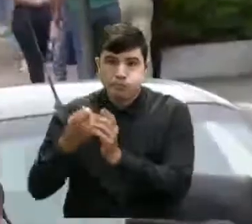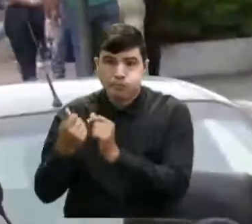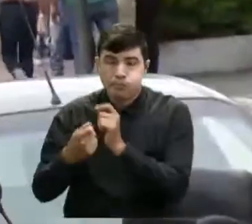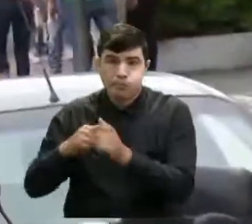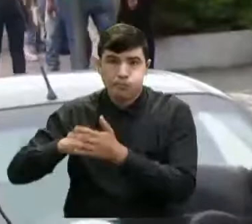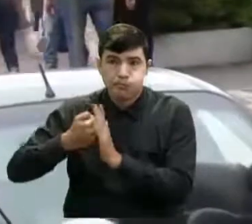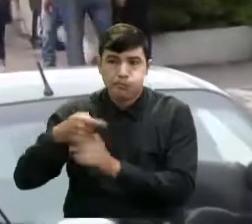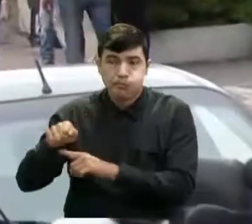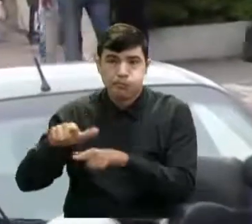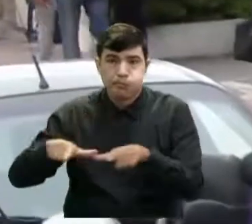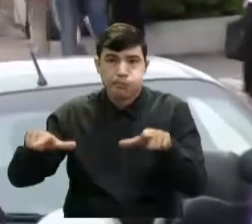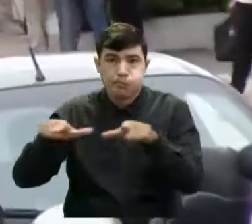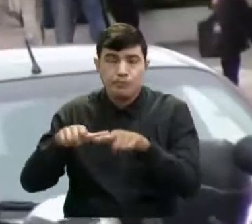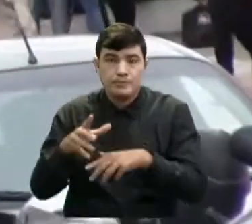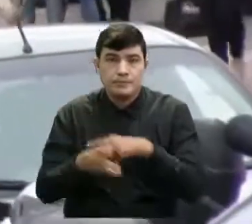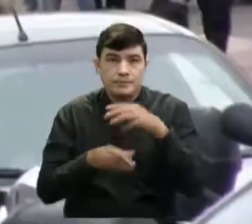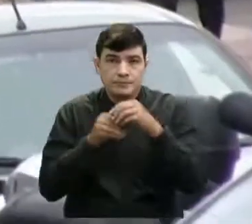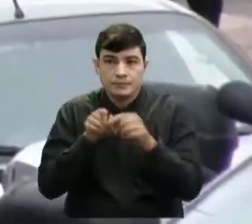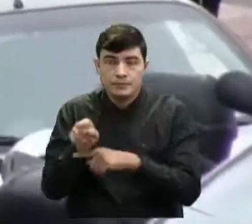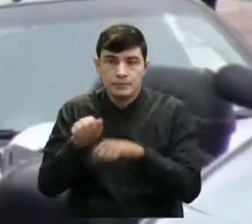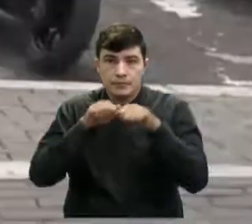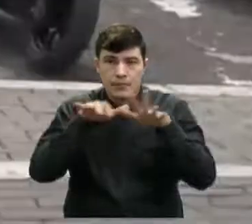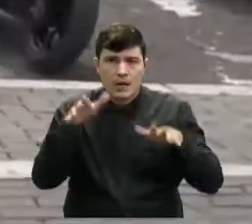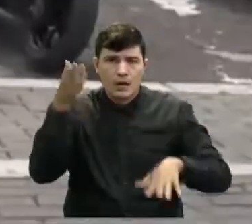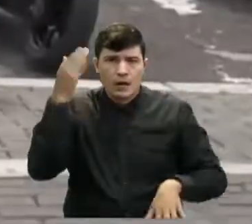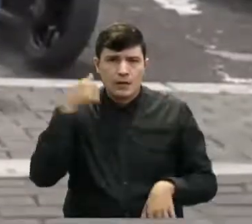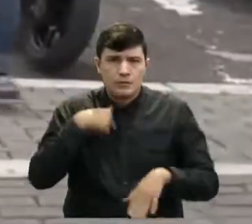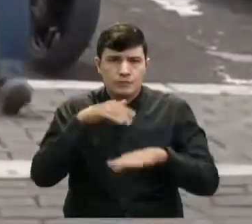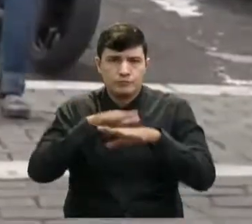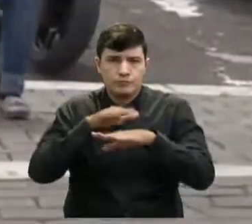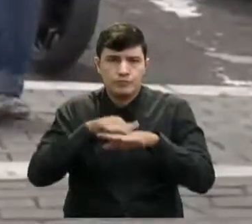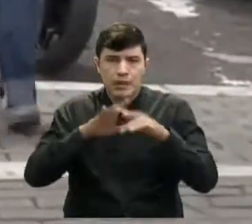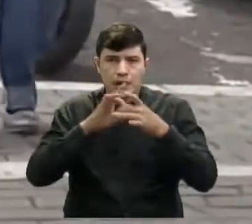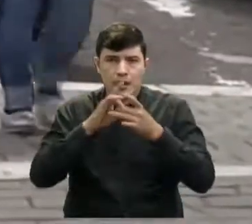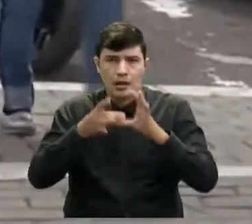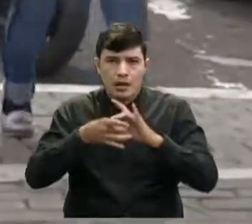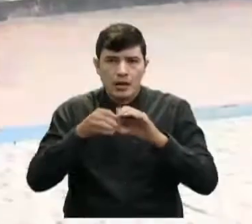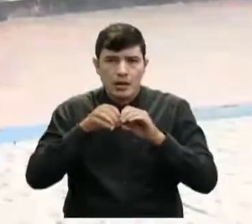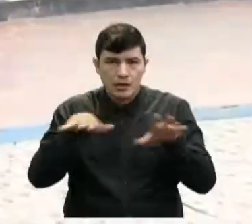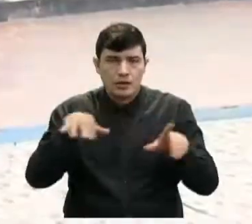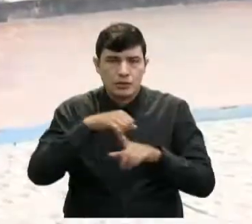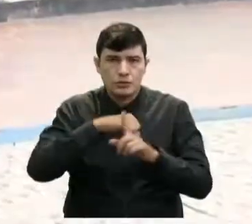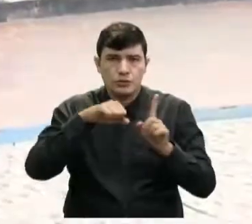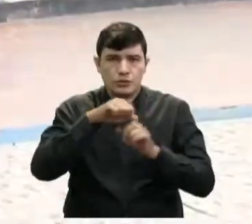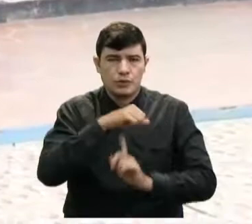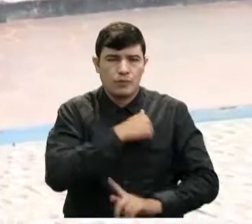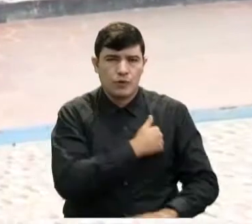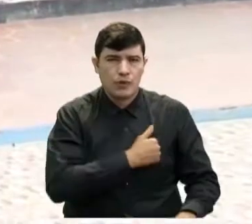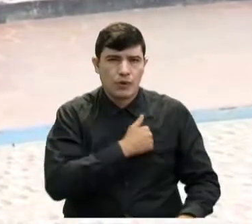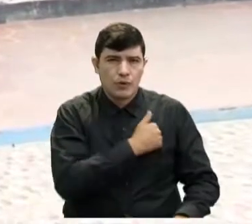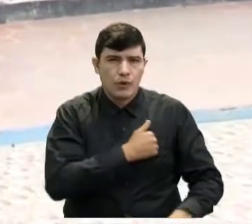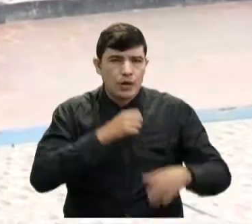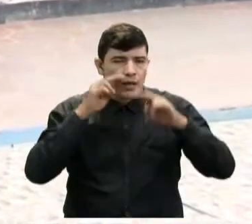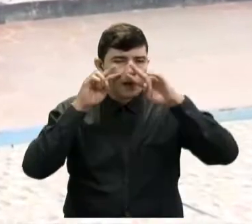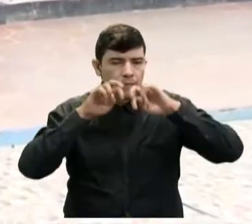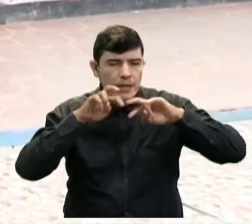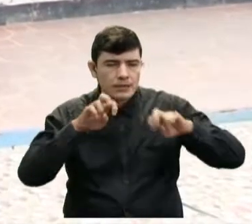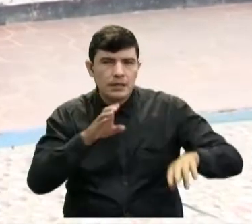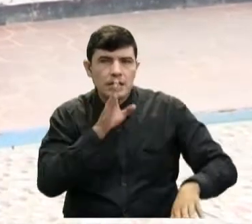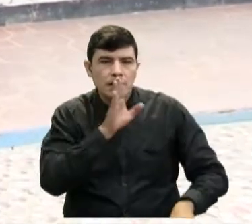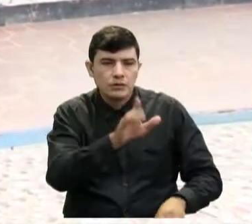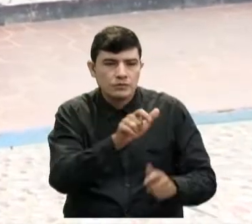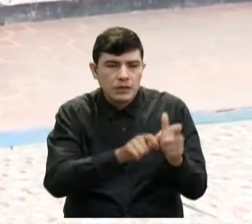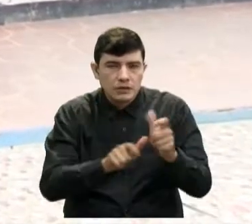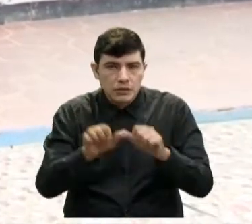cobrado esta publicación yo la hice en redes sociales por favor investigar quienes quiénes son esas personas para que se